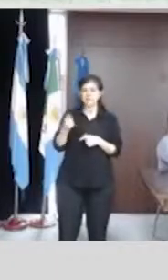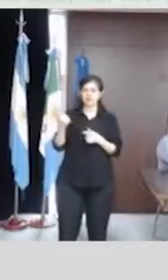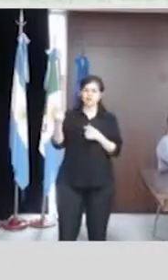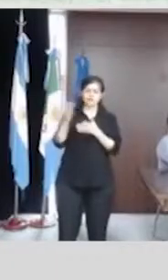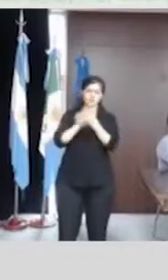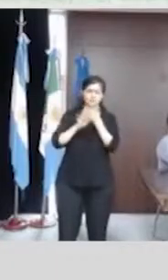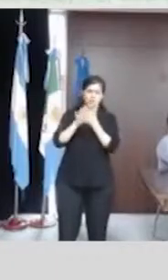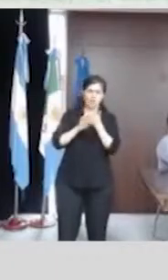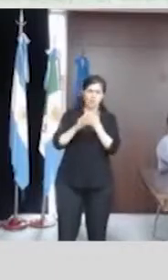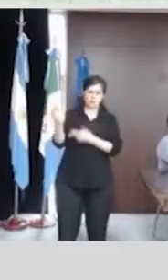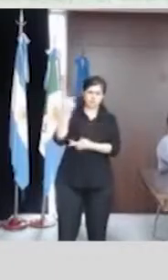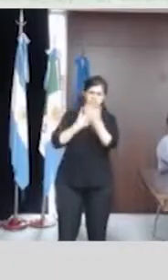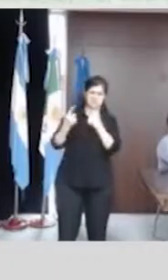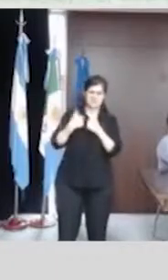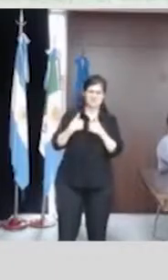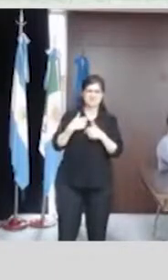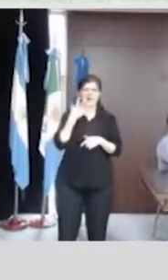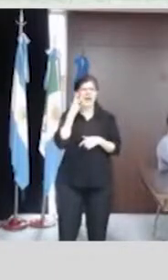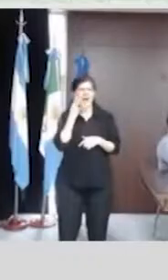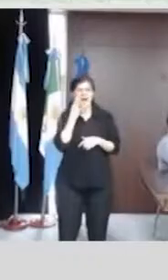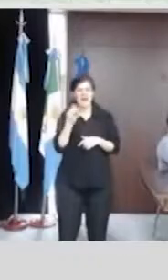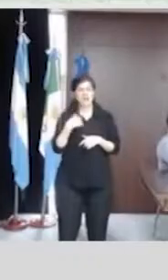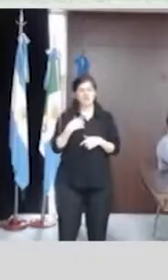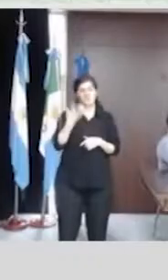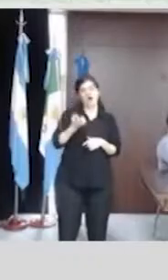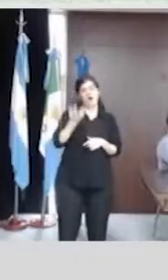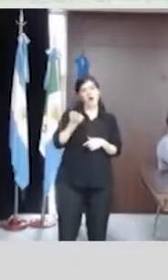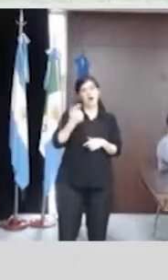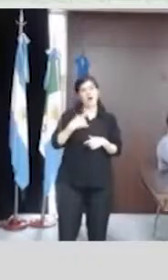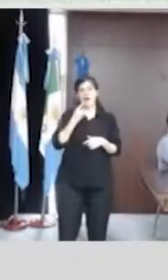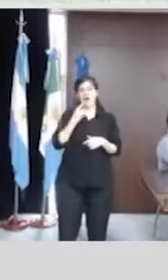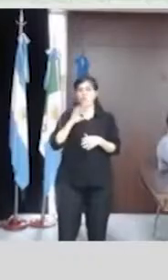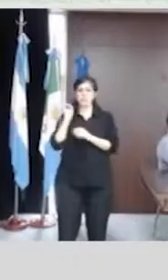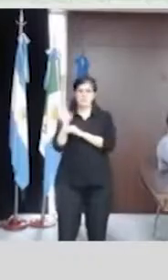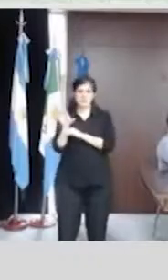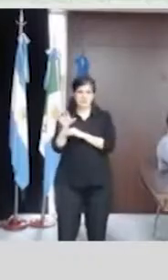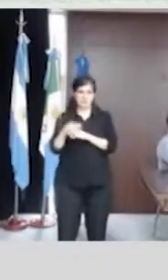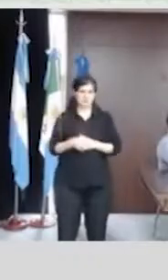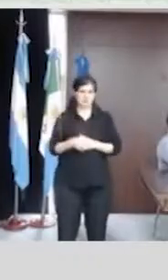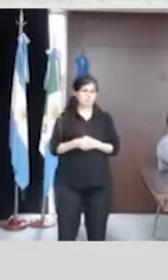Cuando creo que me pasa, lo dicho y me recuerda, me emociona.